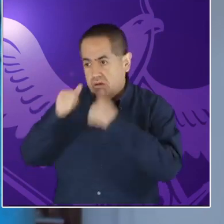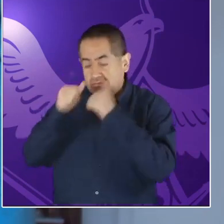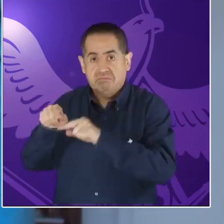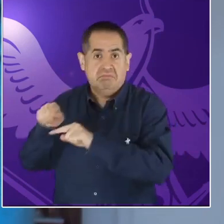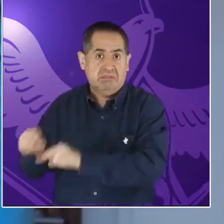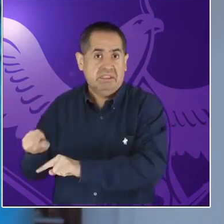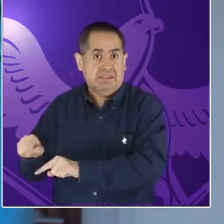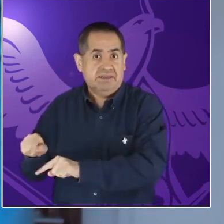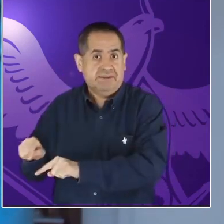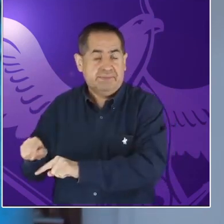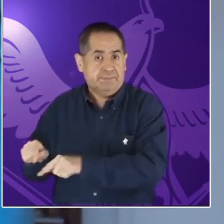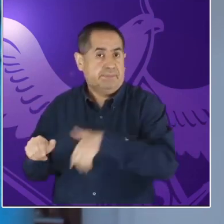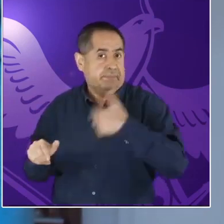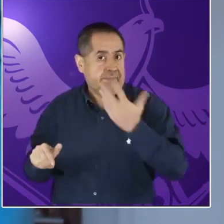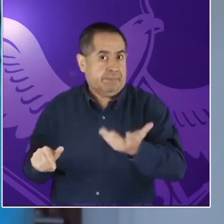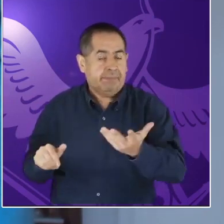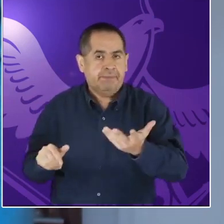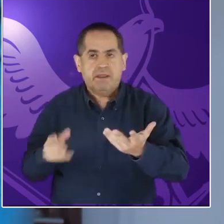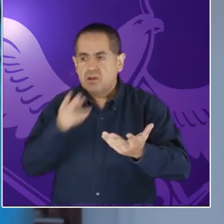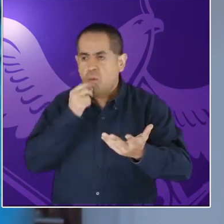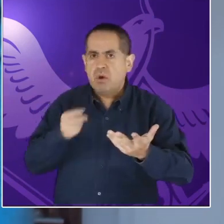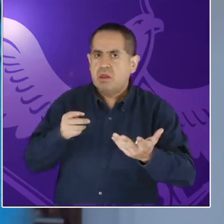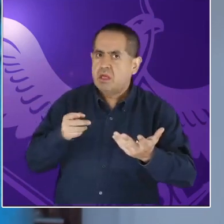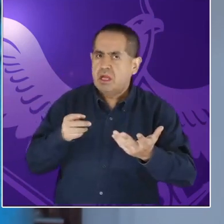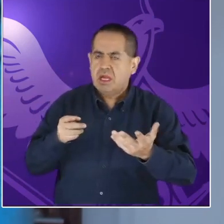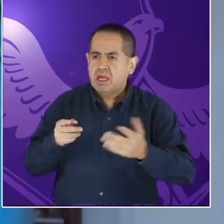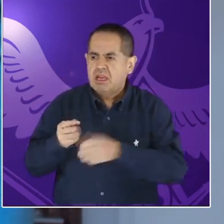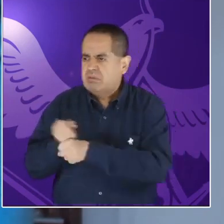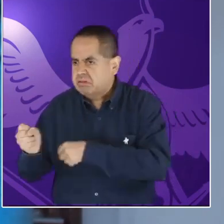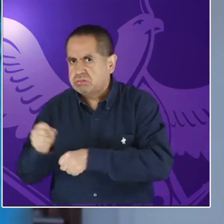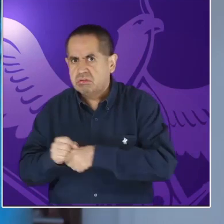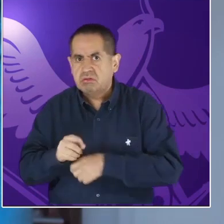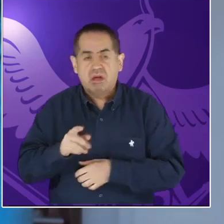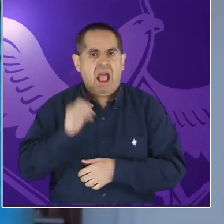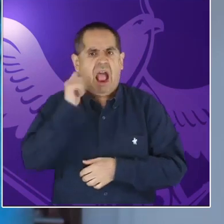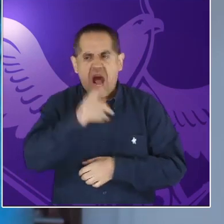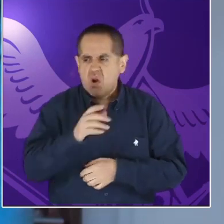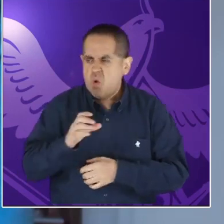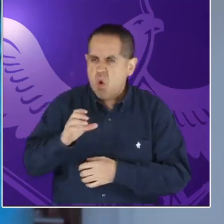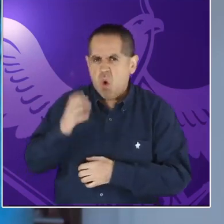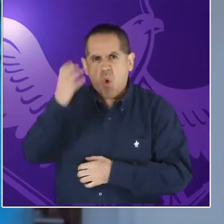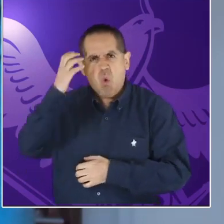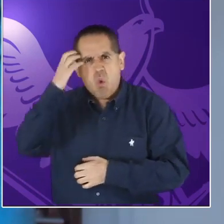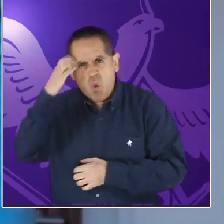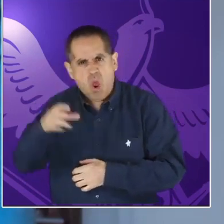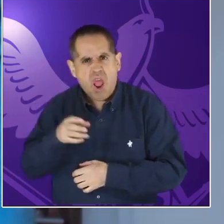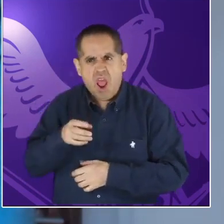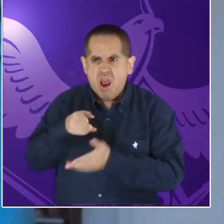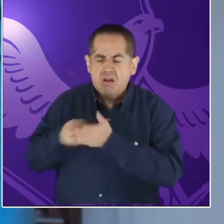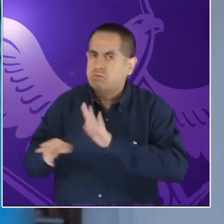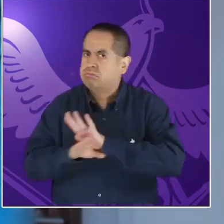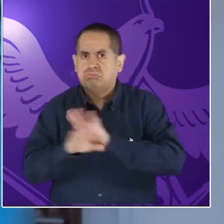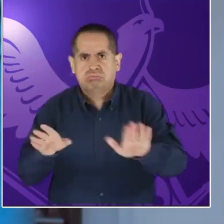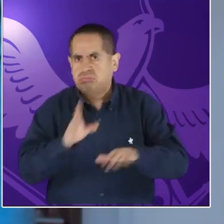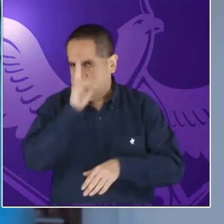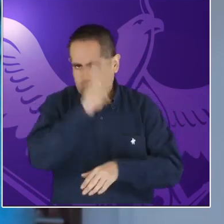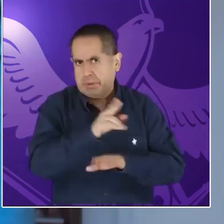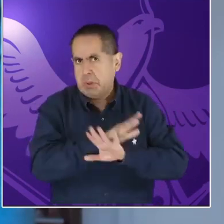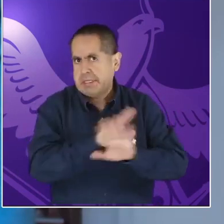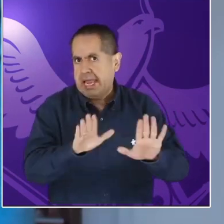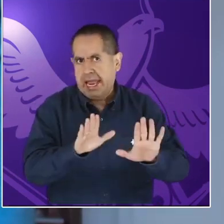idea respecto a la prohibición de toda forma violenta, ¿no?, de educación, cuidado o corrección ha